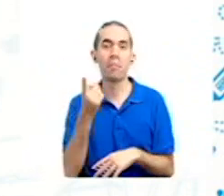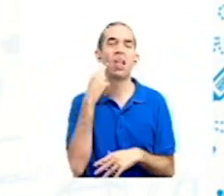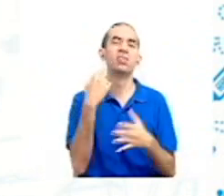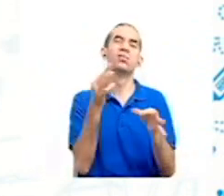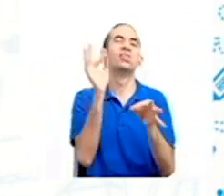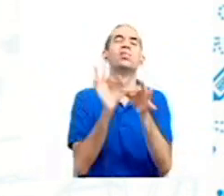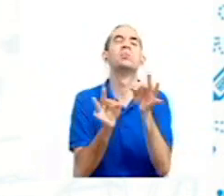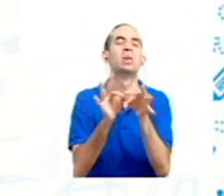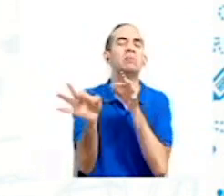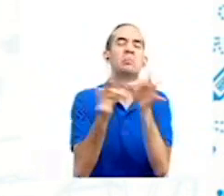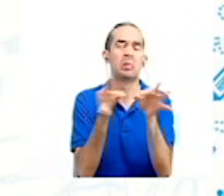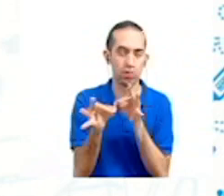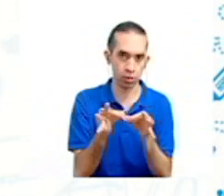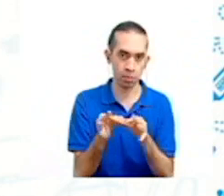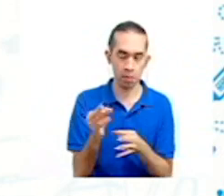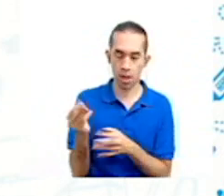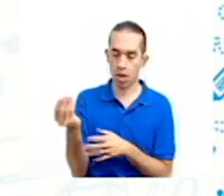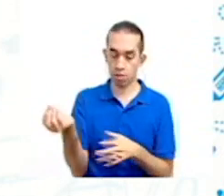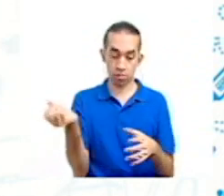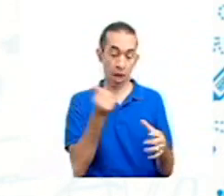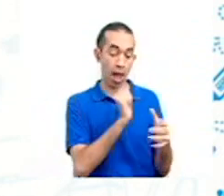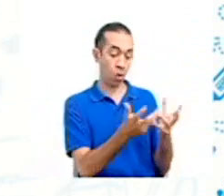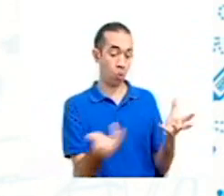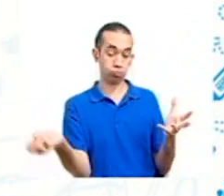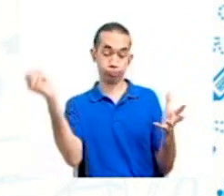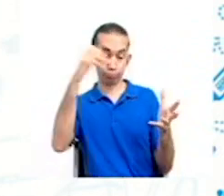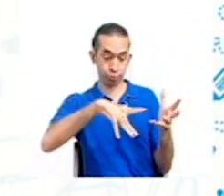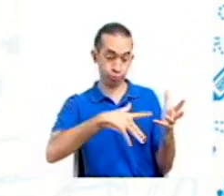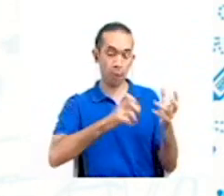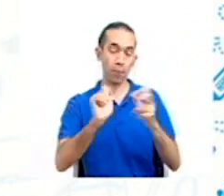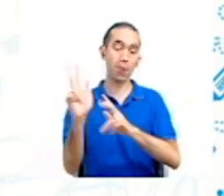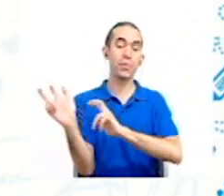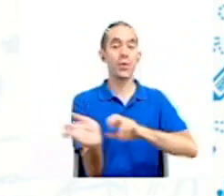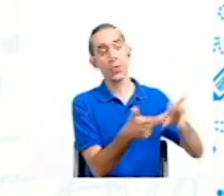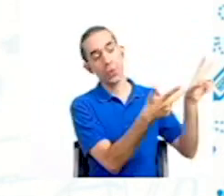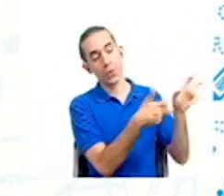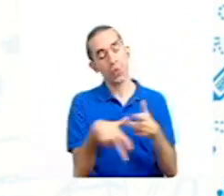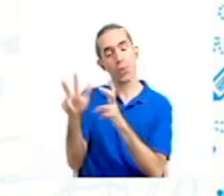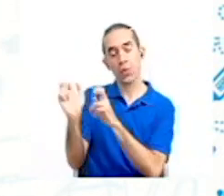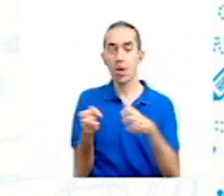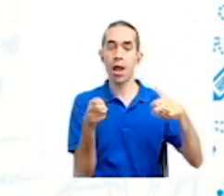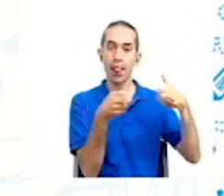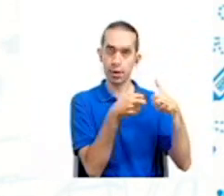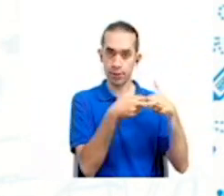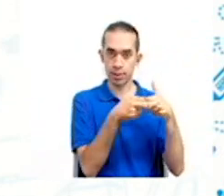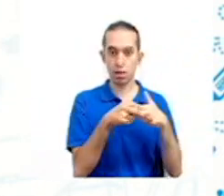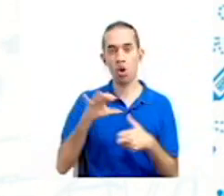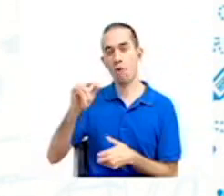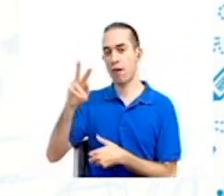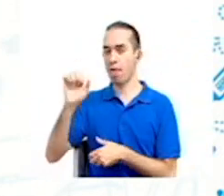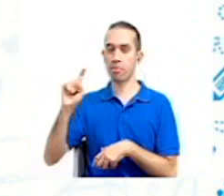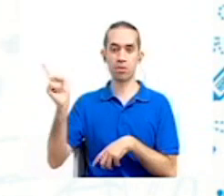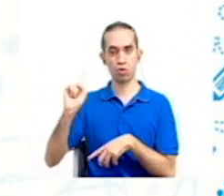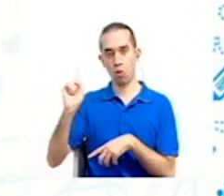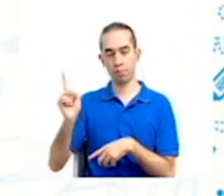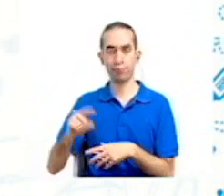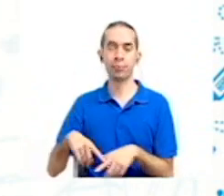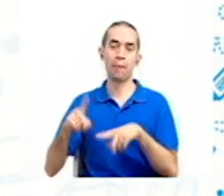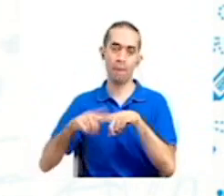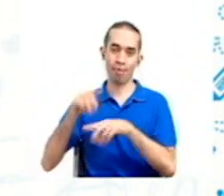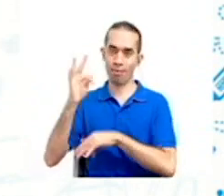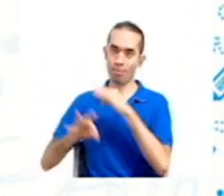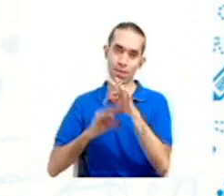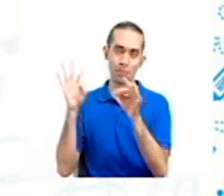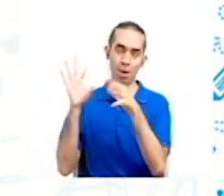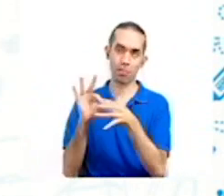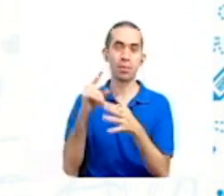electricidad. Los compuestos covalentes no conducen la electricidad, son características dependiendo del tipo de enlace. Ok, un ejemplo sería